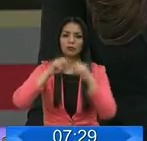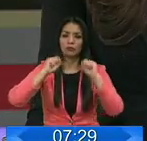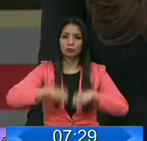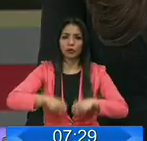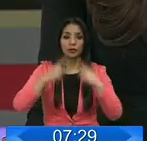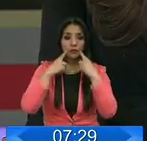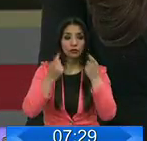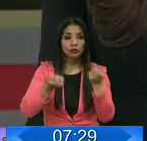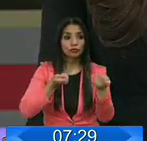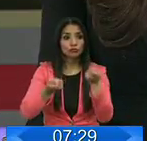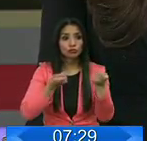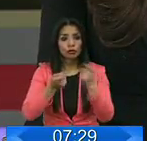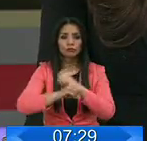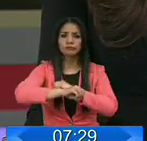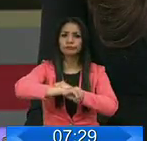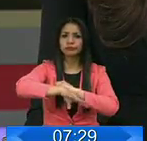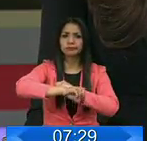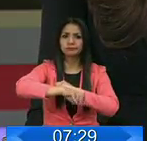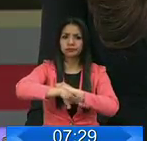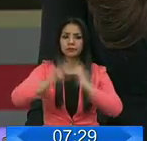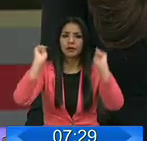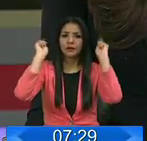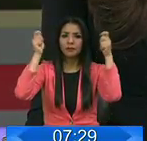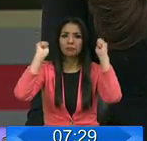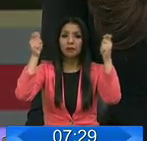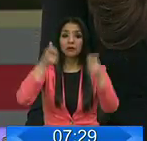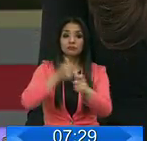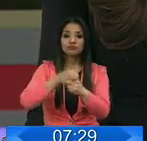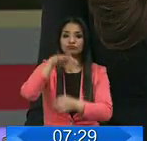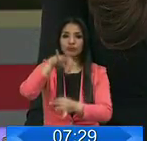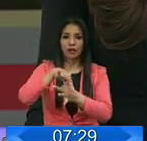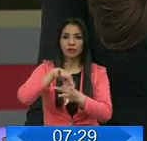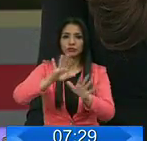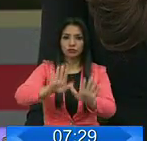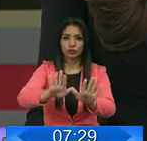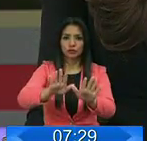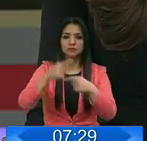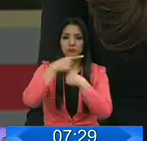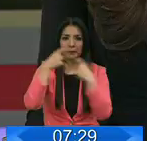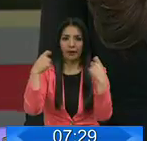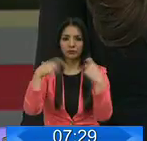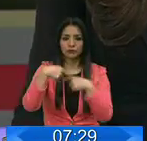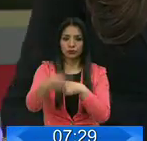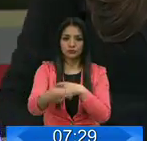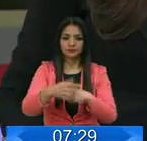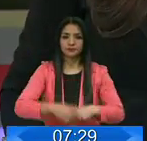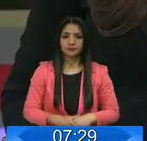monitoreo de medios durante la campaña de cara a las elecciones seccionales de marzo próximo.